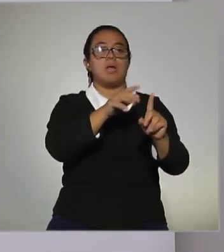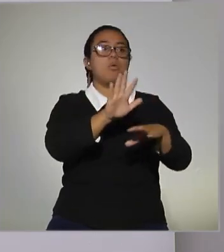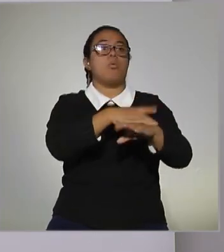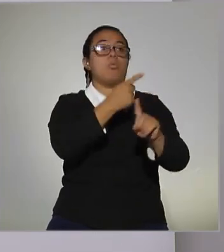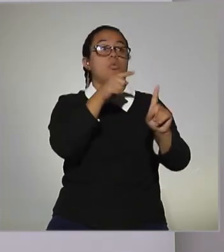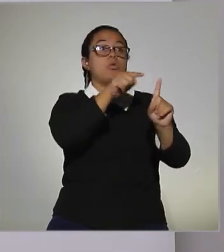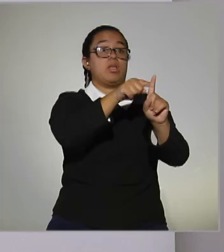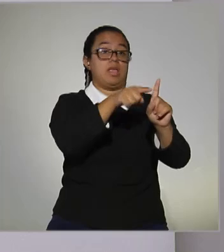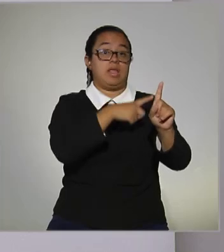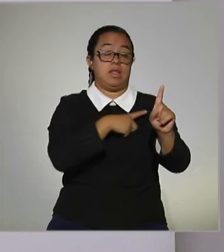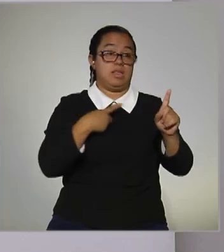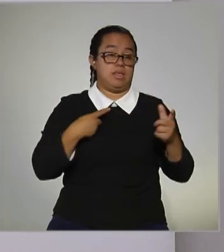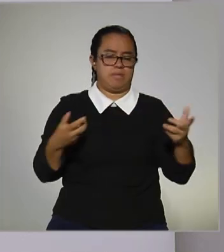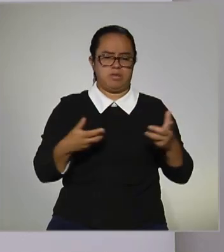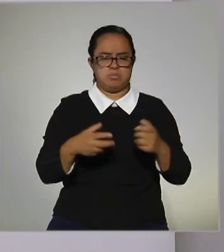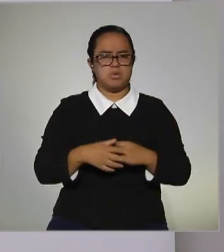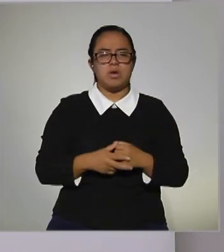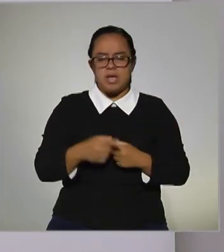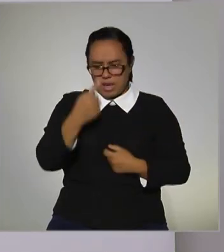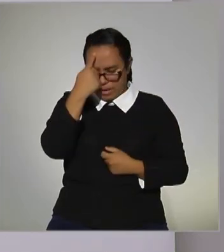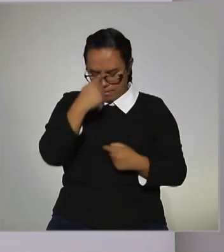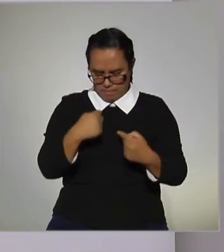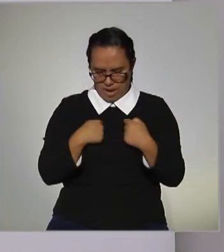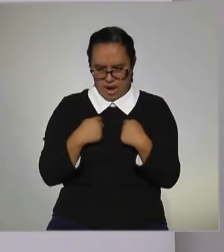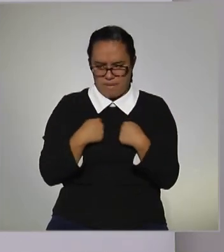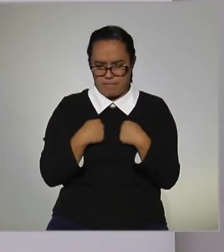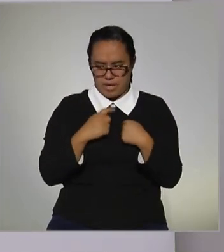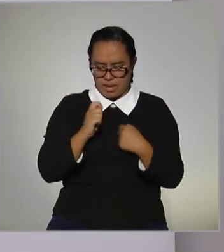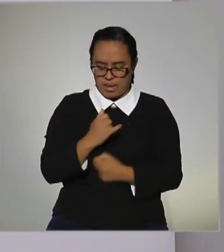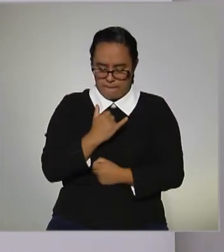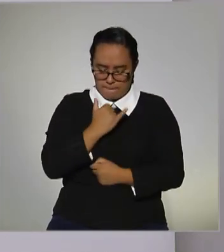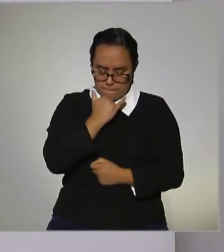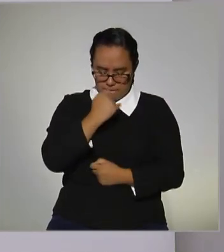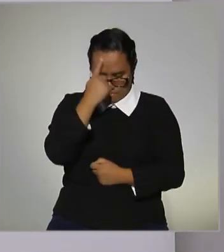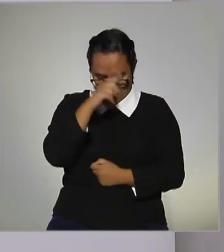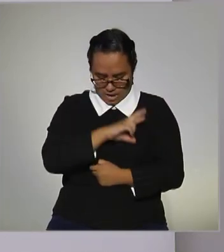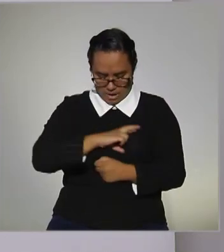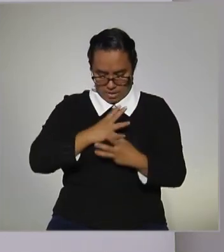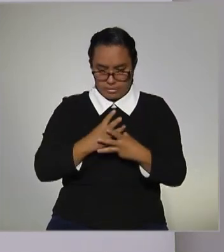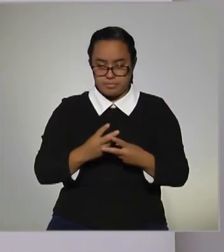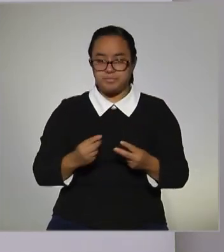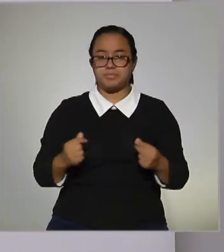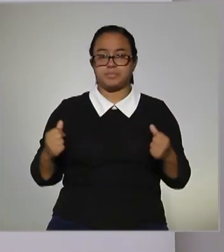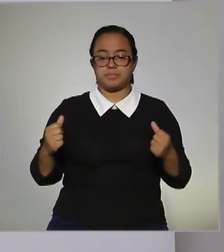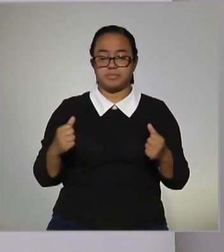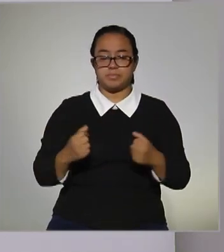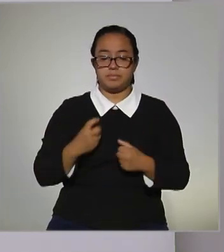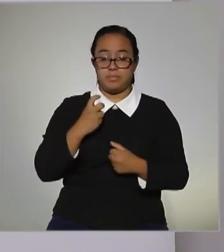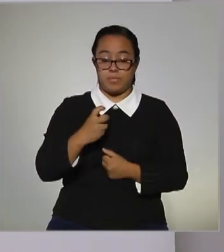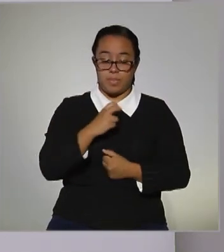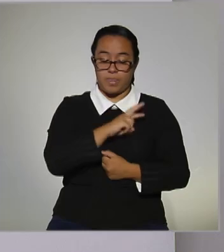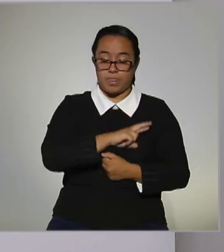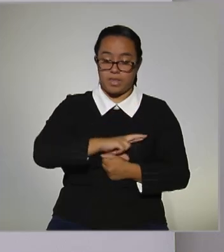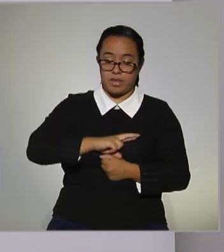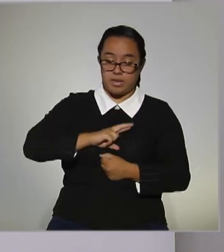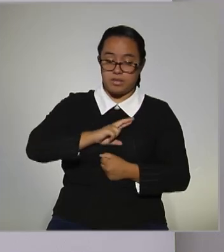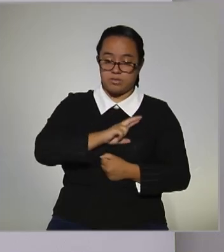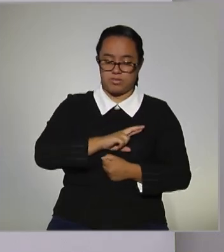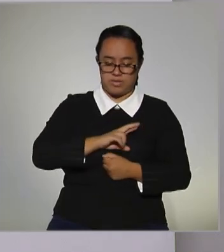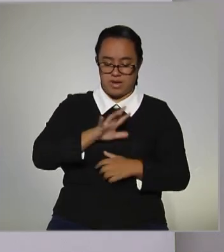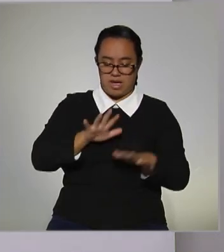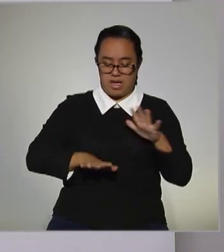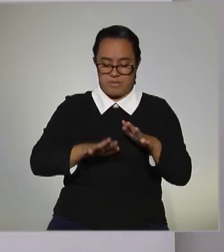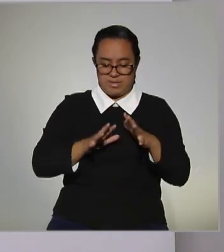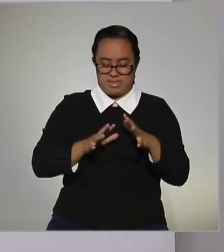merezca inclusive, ¿no? Es para ti, ¿no? Sartre mencionaba que el resentimiento y el rencor pesan y